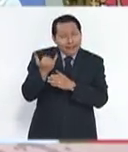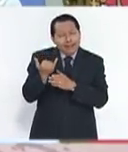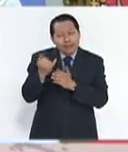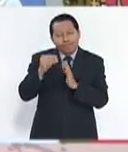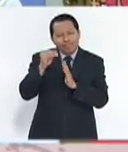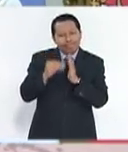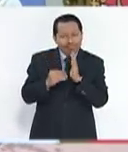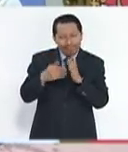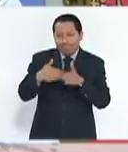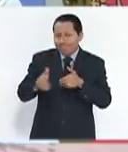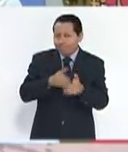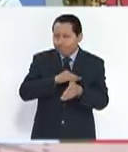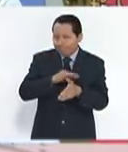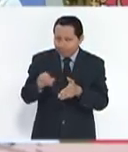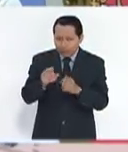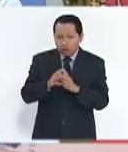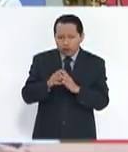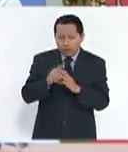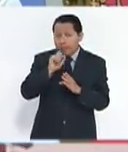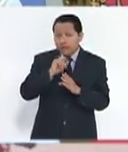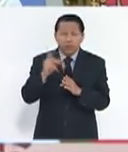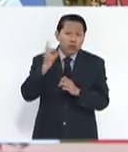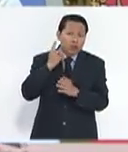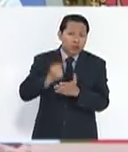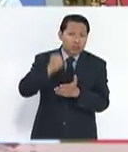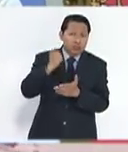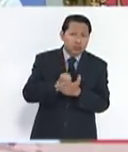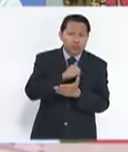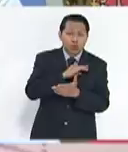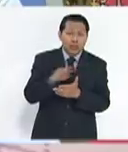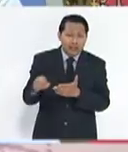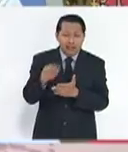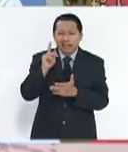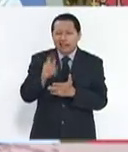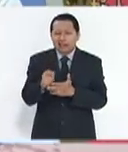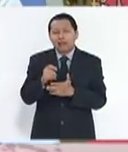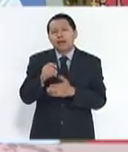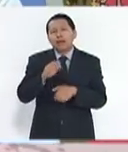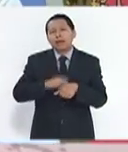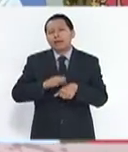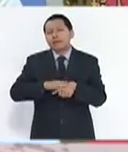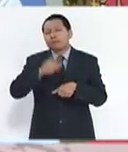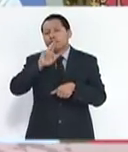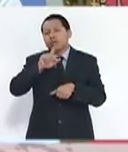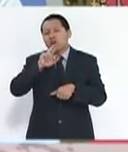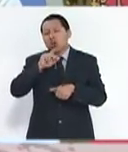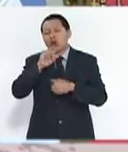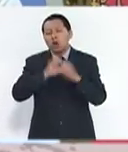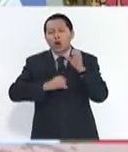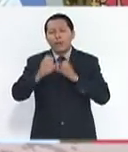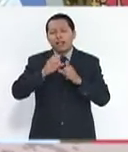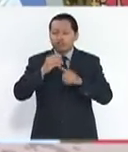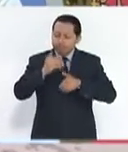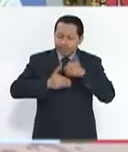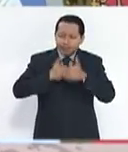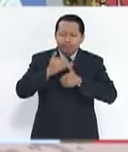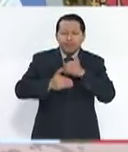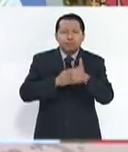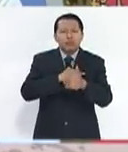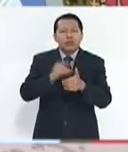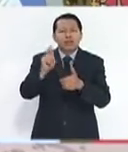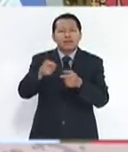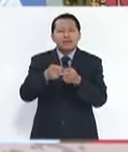que tiene que terminar de aprobar el Congreso. Va a ser algo que facilite, acelere el comercio, acelere realmente el